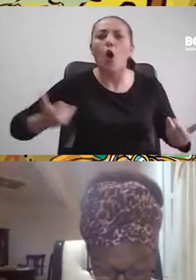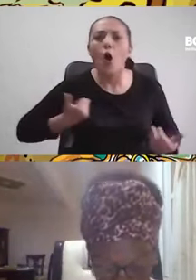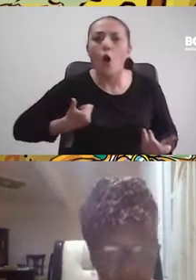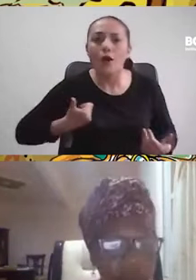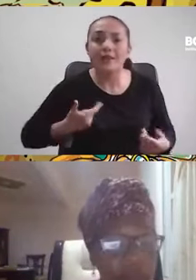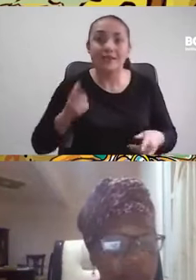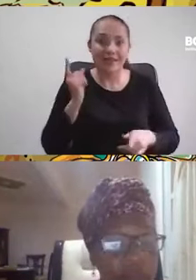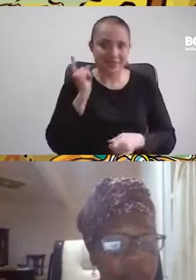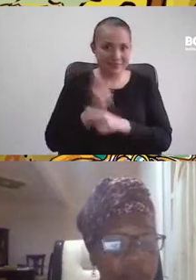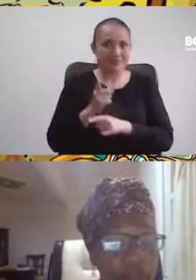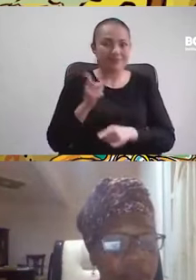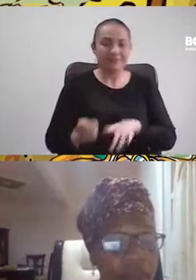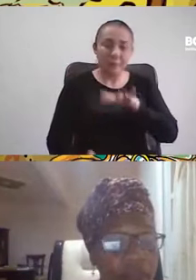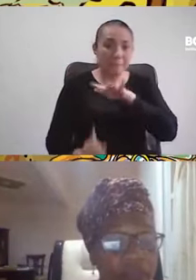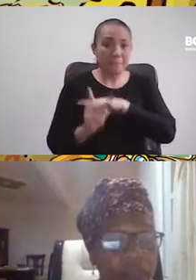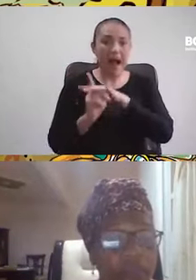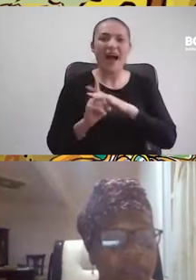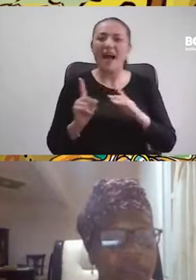surge, y es,